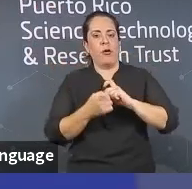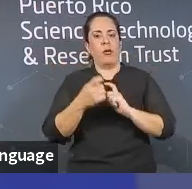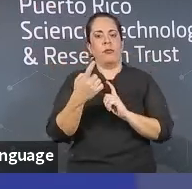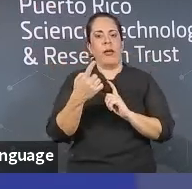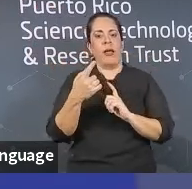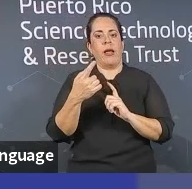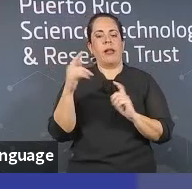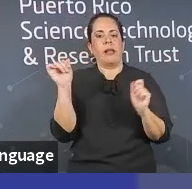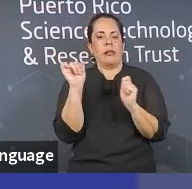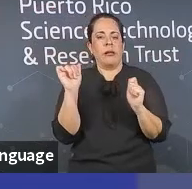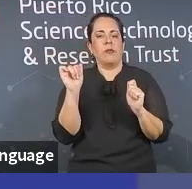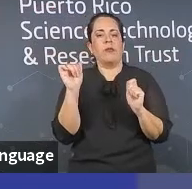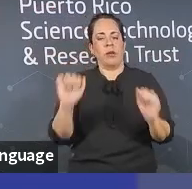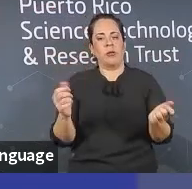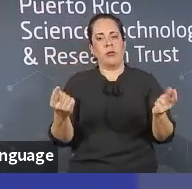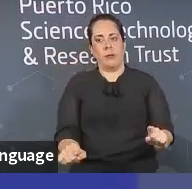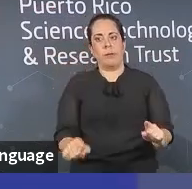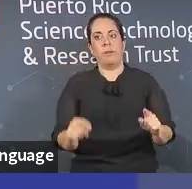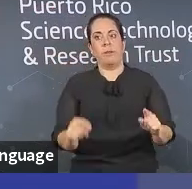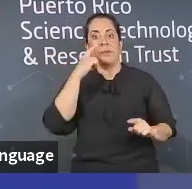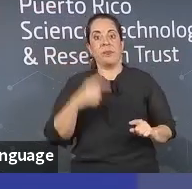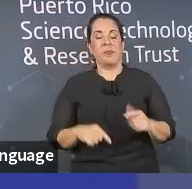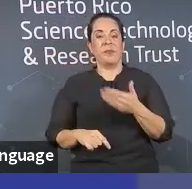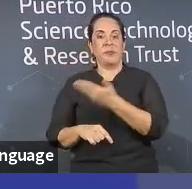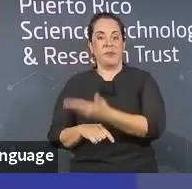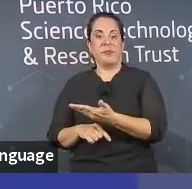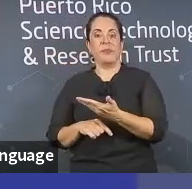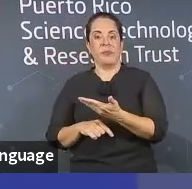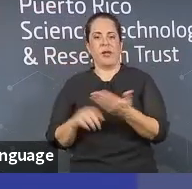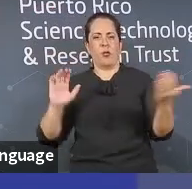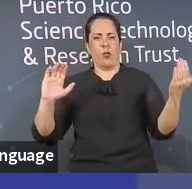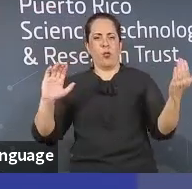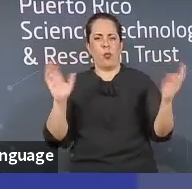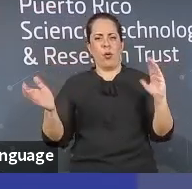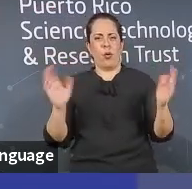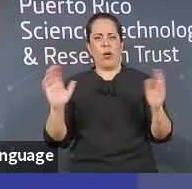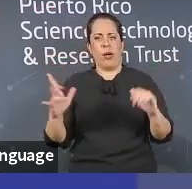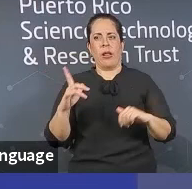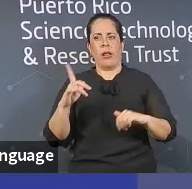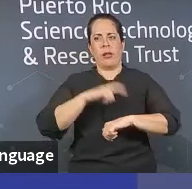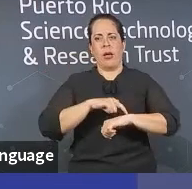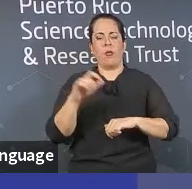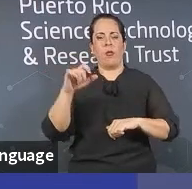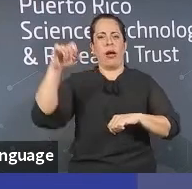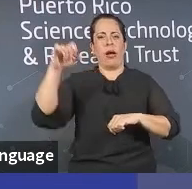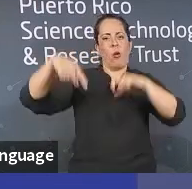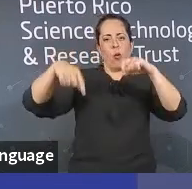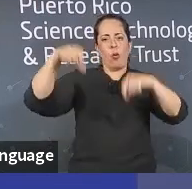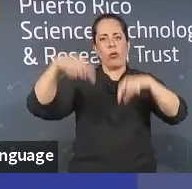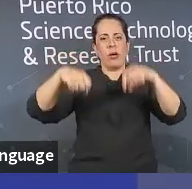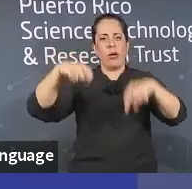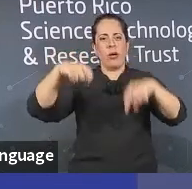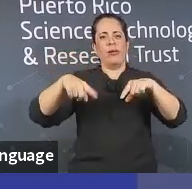suceda. Aquí también podemos ver una comparación del tiempo de caída de gotas. Diferentes gotas caen a